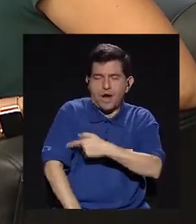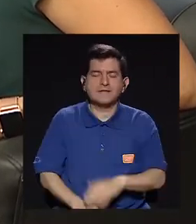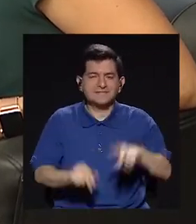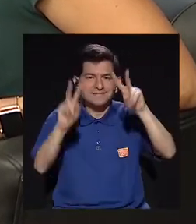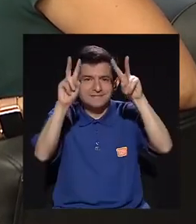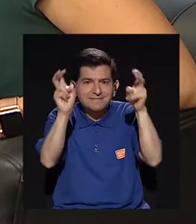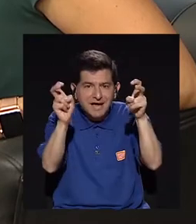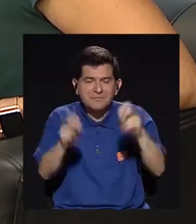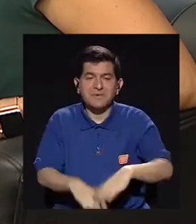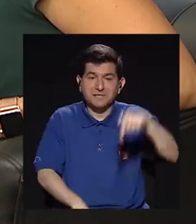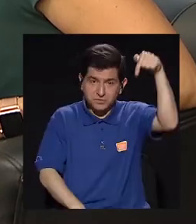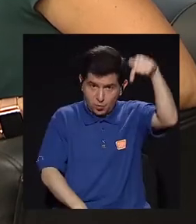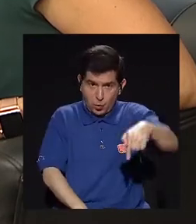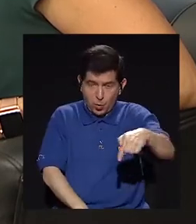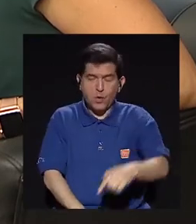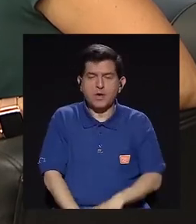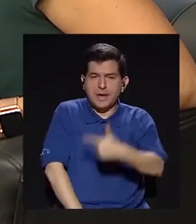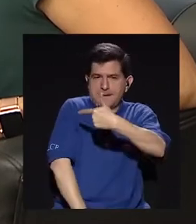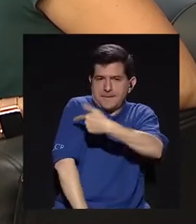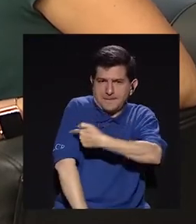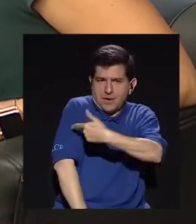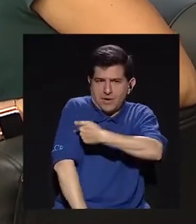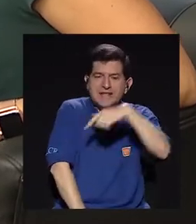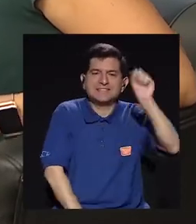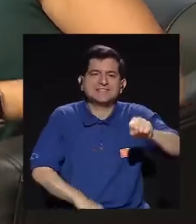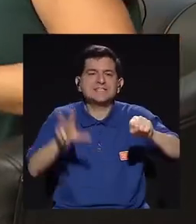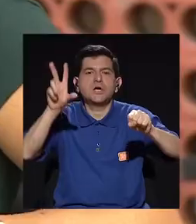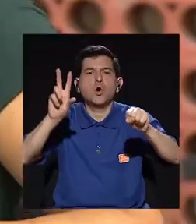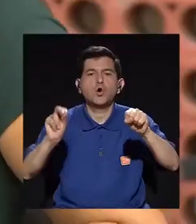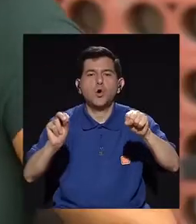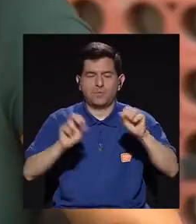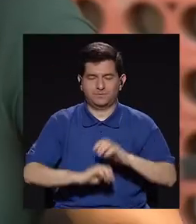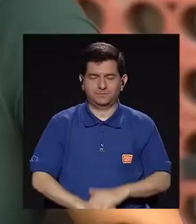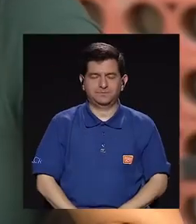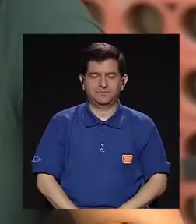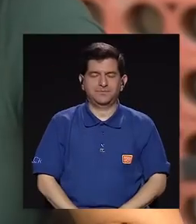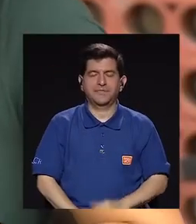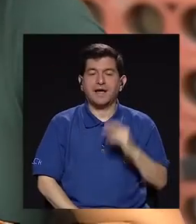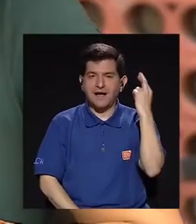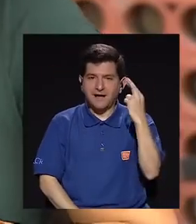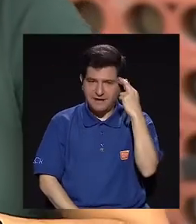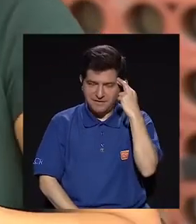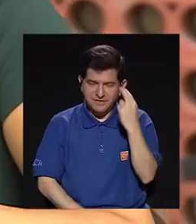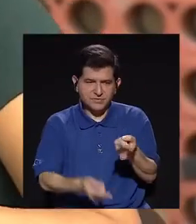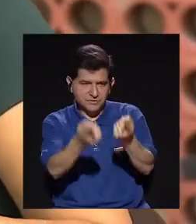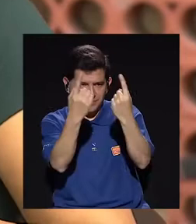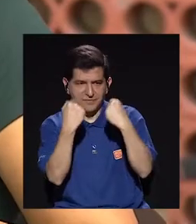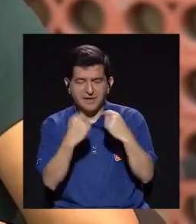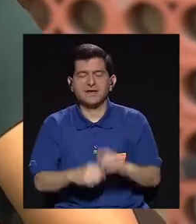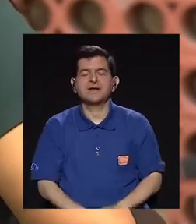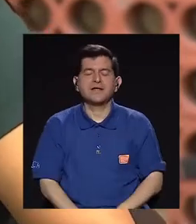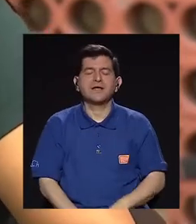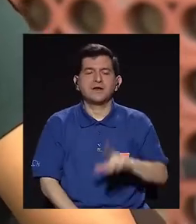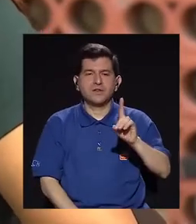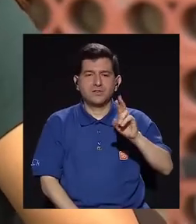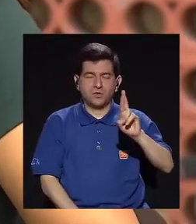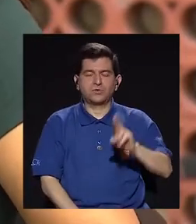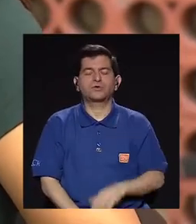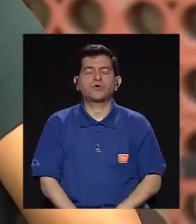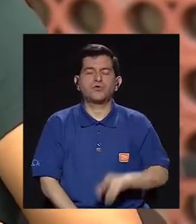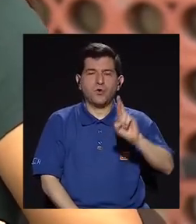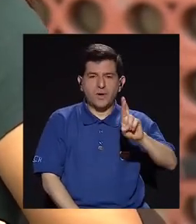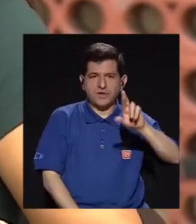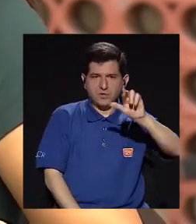ahí que nuestro tema fue, el día de hoy es, ¿vacunarse o no? Ok, para ello nos acompaña el doctor Roberto Arroba